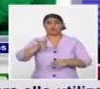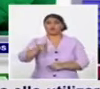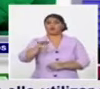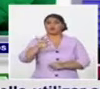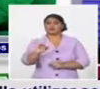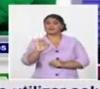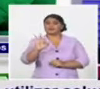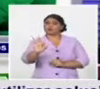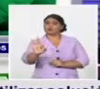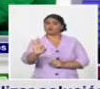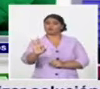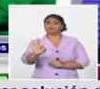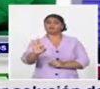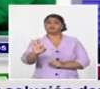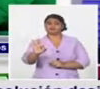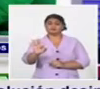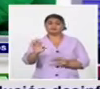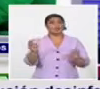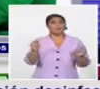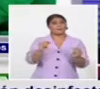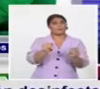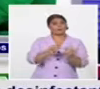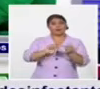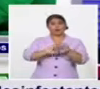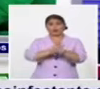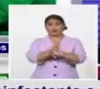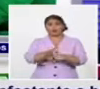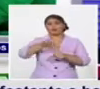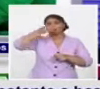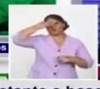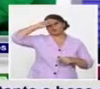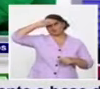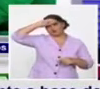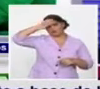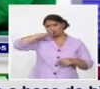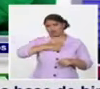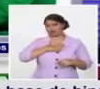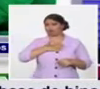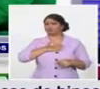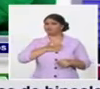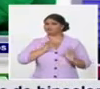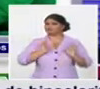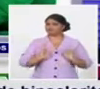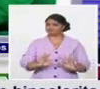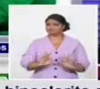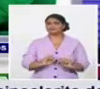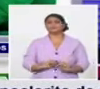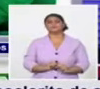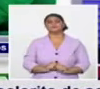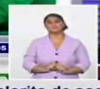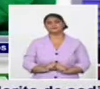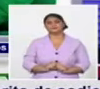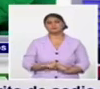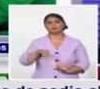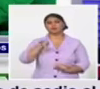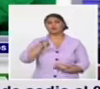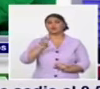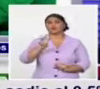978, producto de la transmisión autóctona en nuestro territorio. 93 de